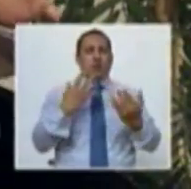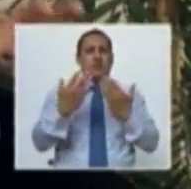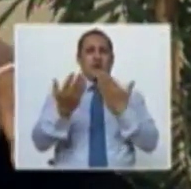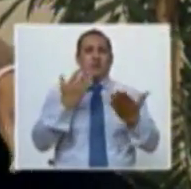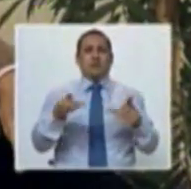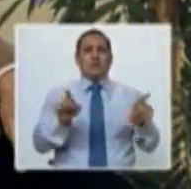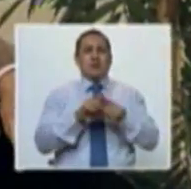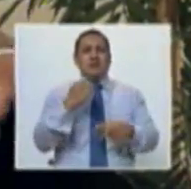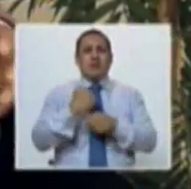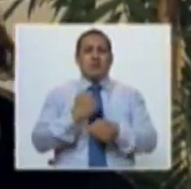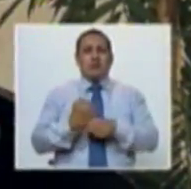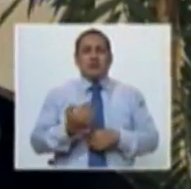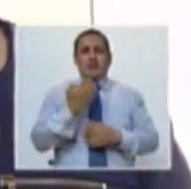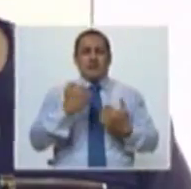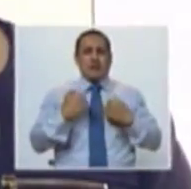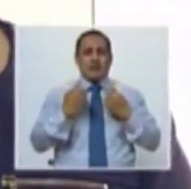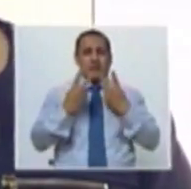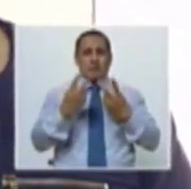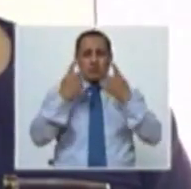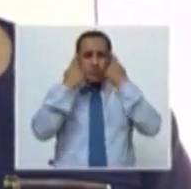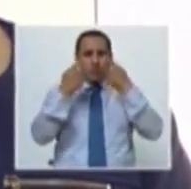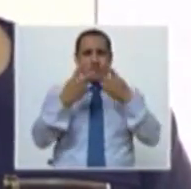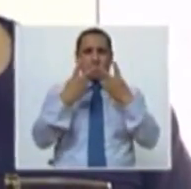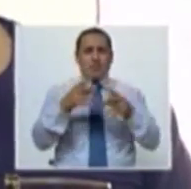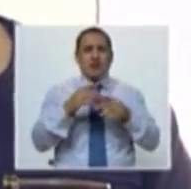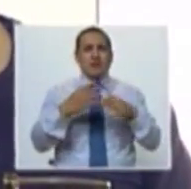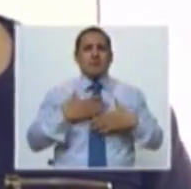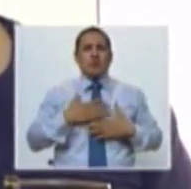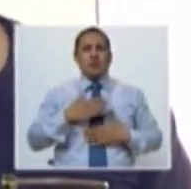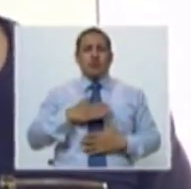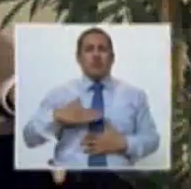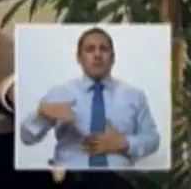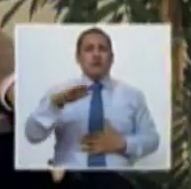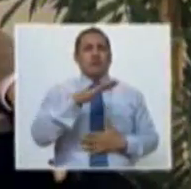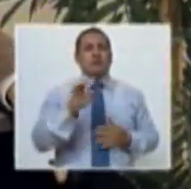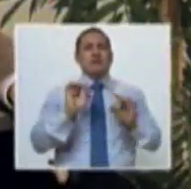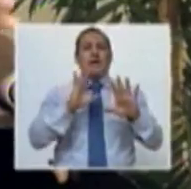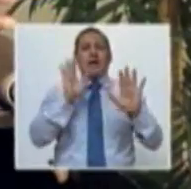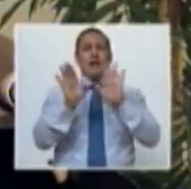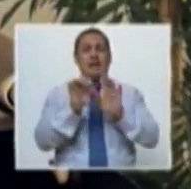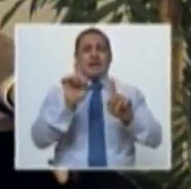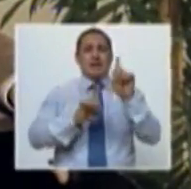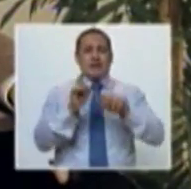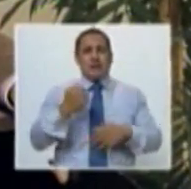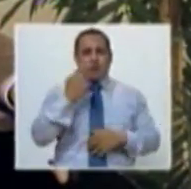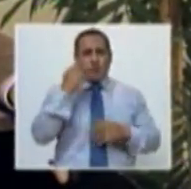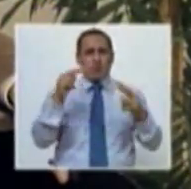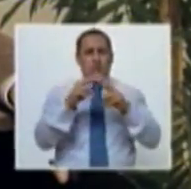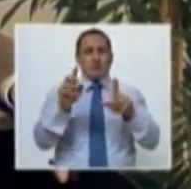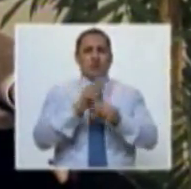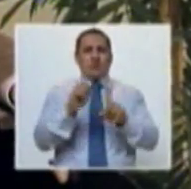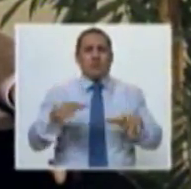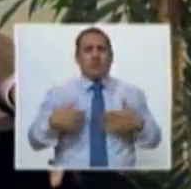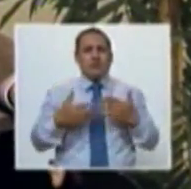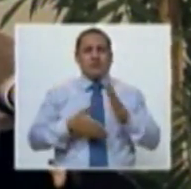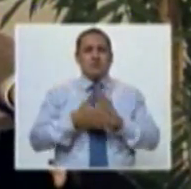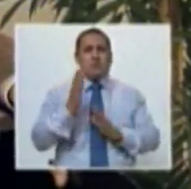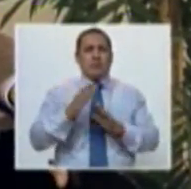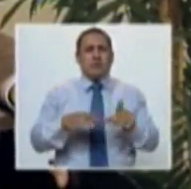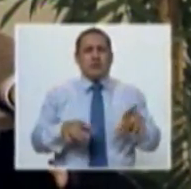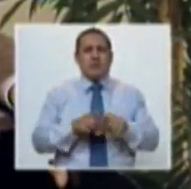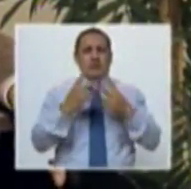y contemporáneo que sea, tiene una situación de dominio. Por lo tanto, alguien que domina a alguien no puede, y ha cometido por